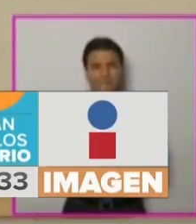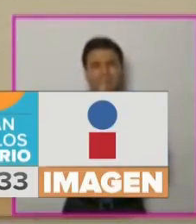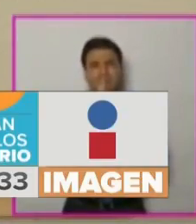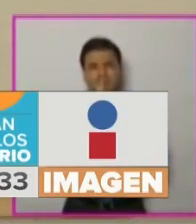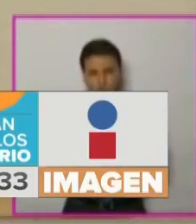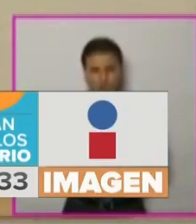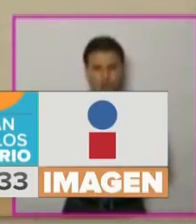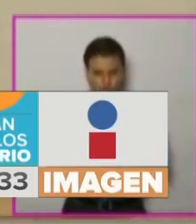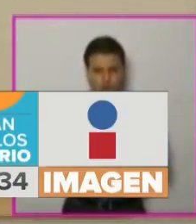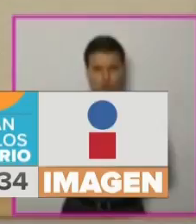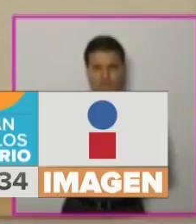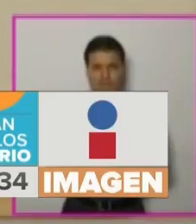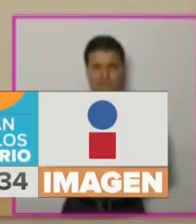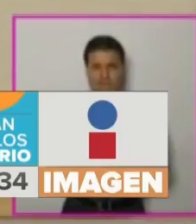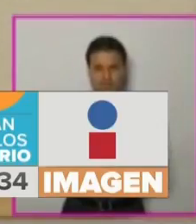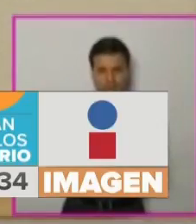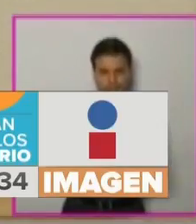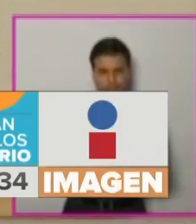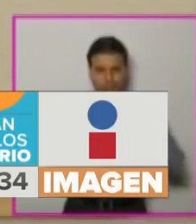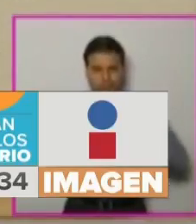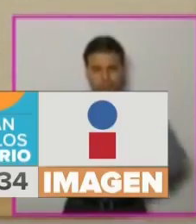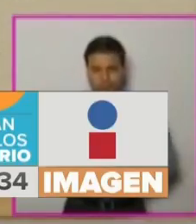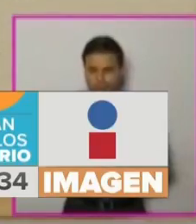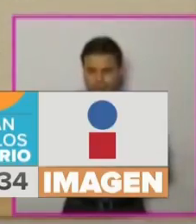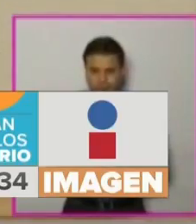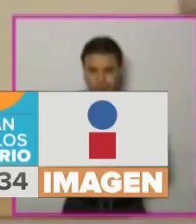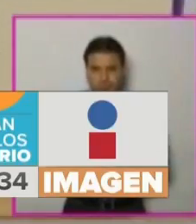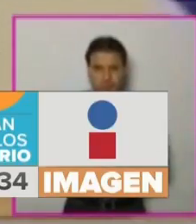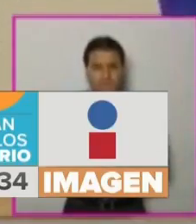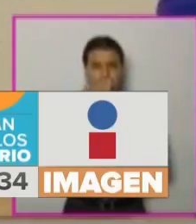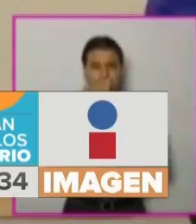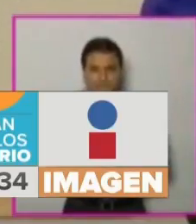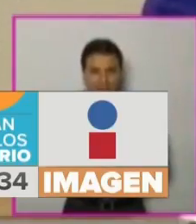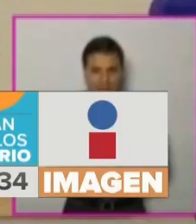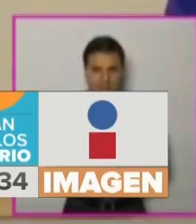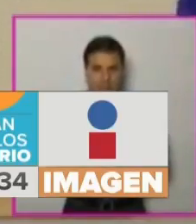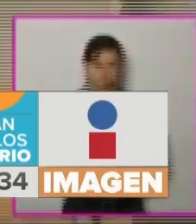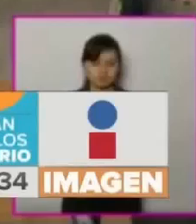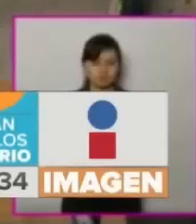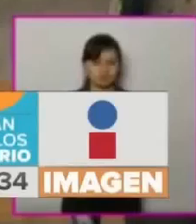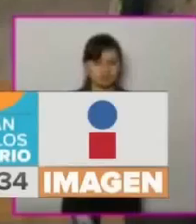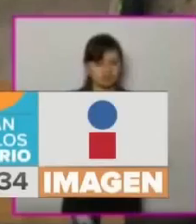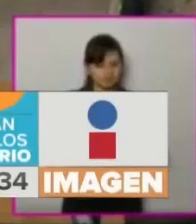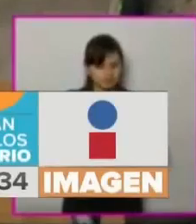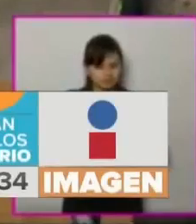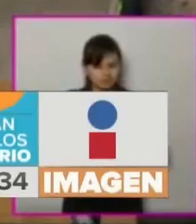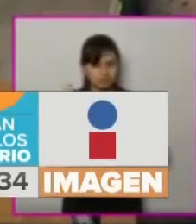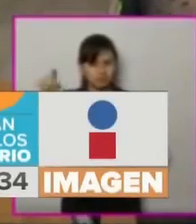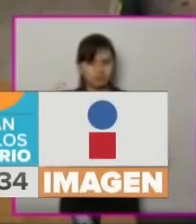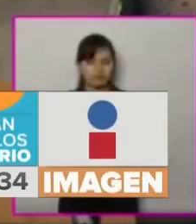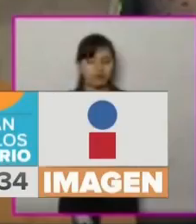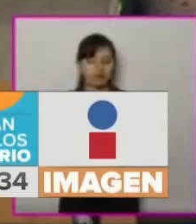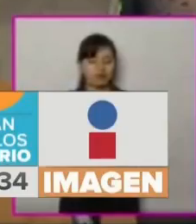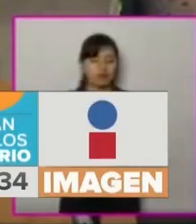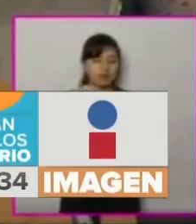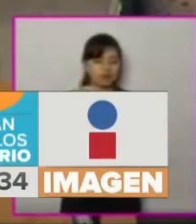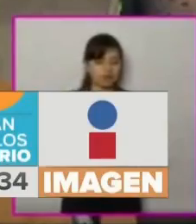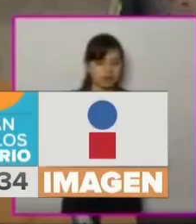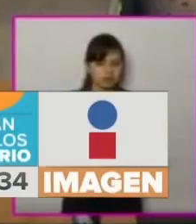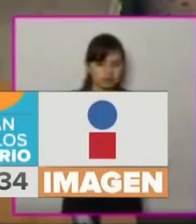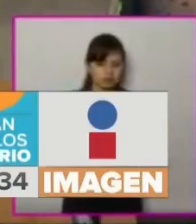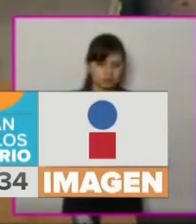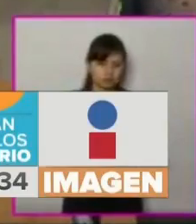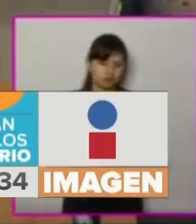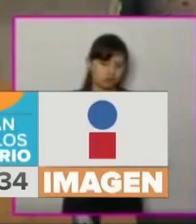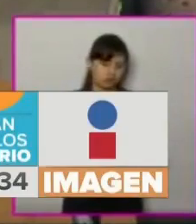la nueva elección. Lorenzo Córdoba Vianello, consejero presidente, resaltó que el INE tomará las decisiones en la conducción de los comicios,